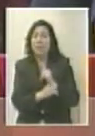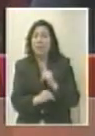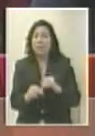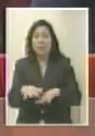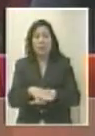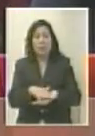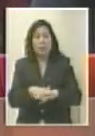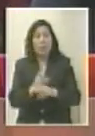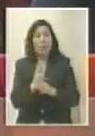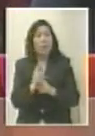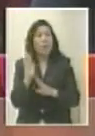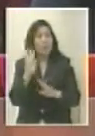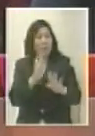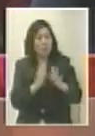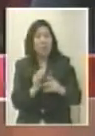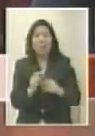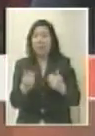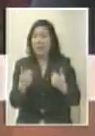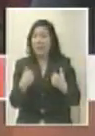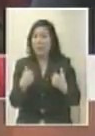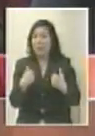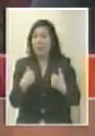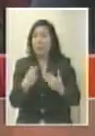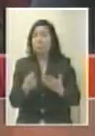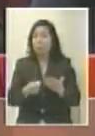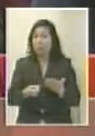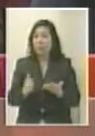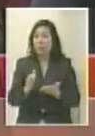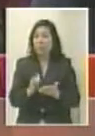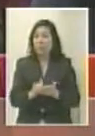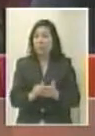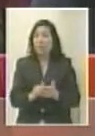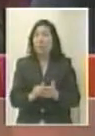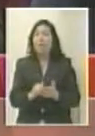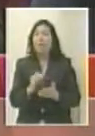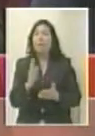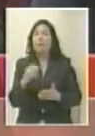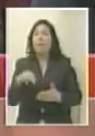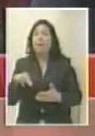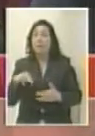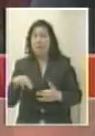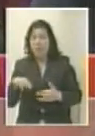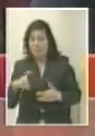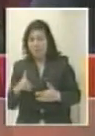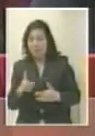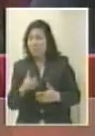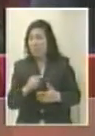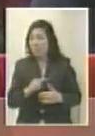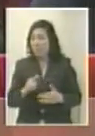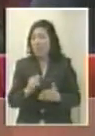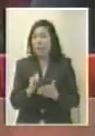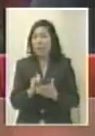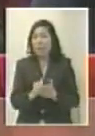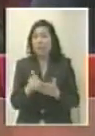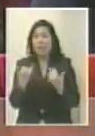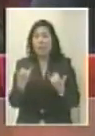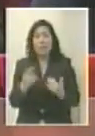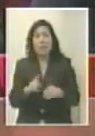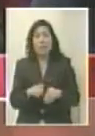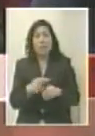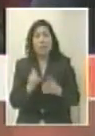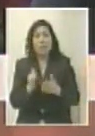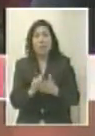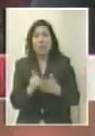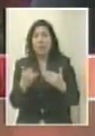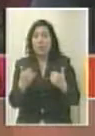de Gestión Ambiental. Tenemos un órgano adscrito, que es el CERNAM, que está presente su jefe, y este a su vez es el